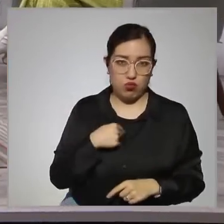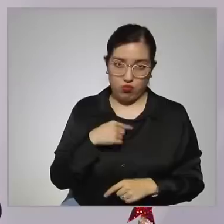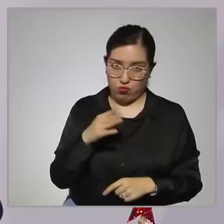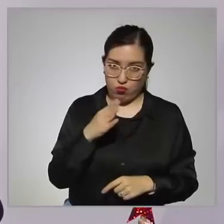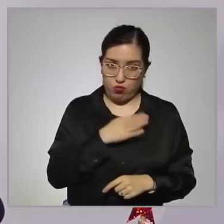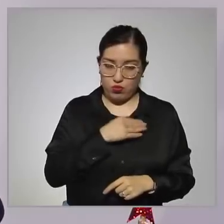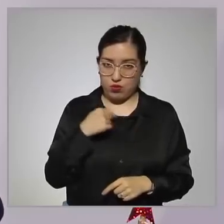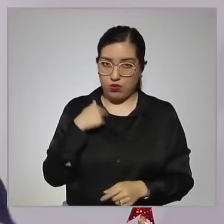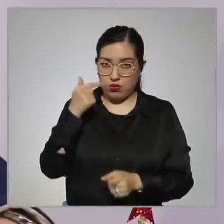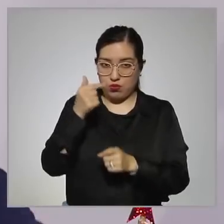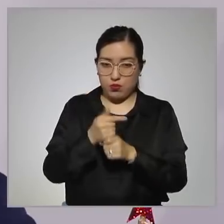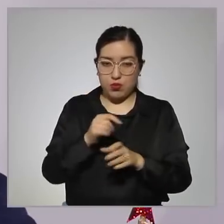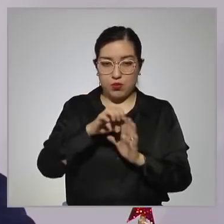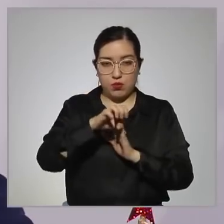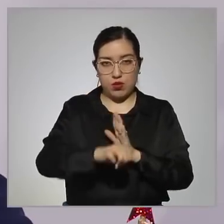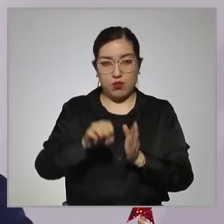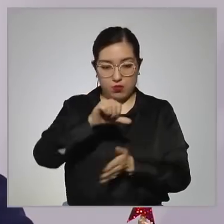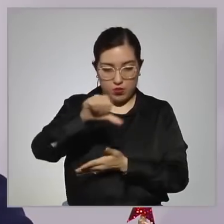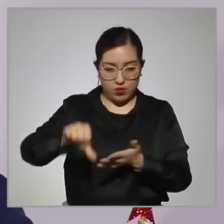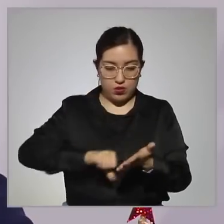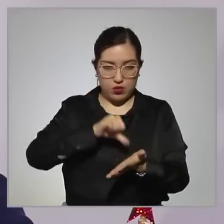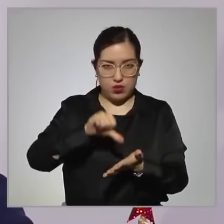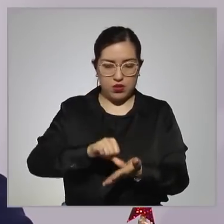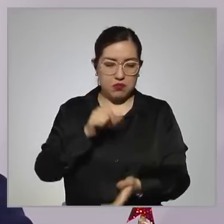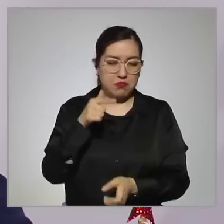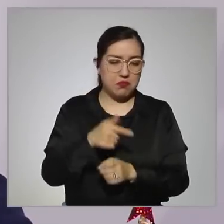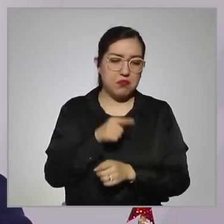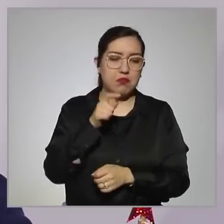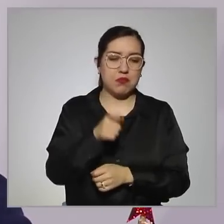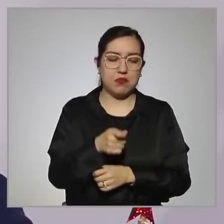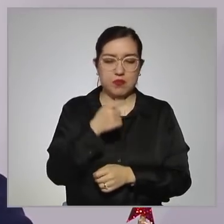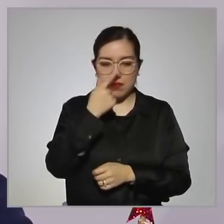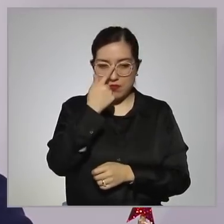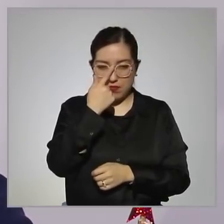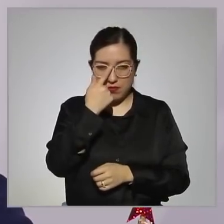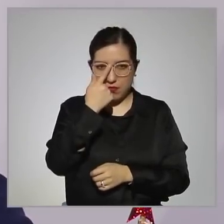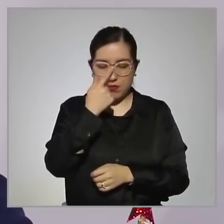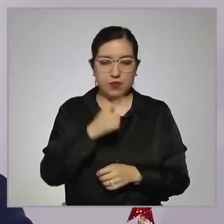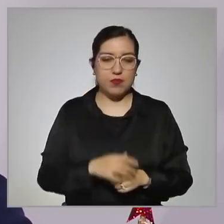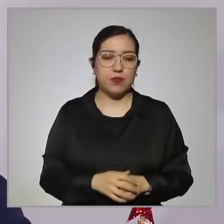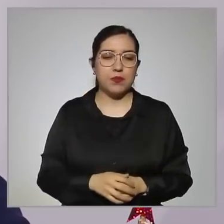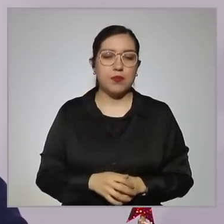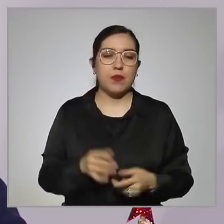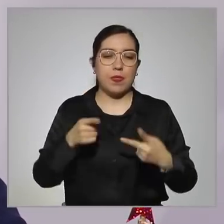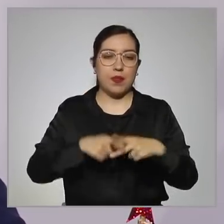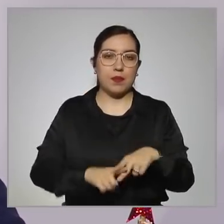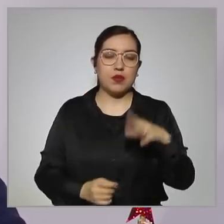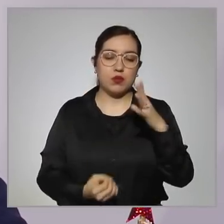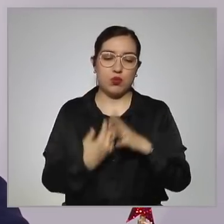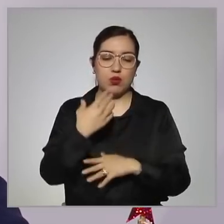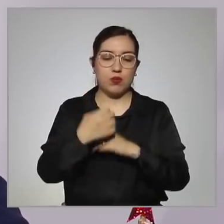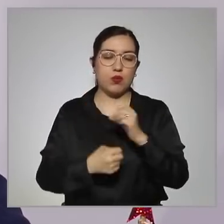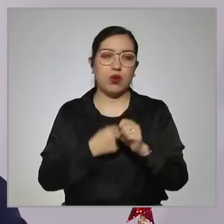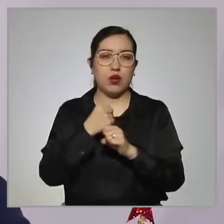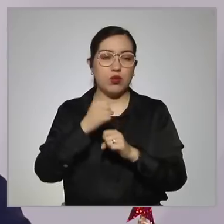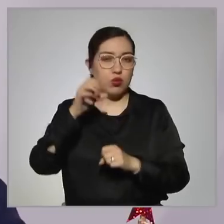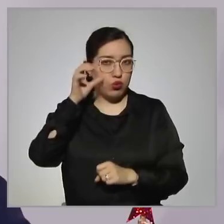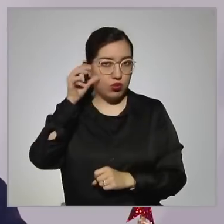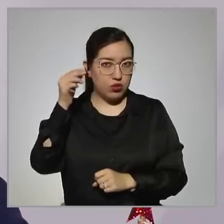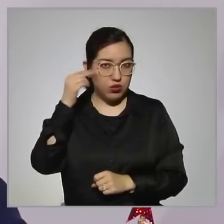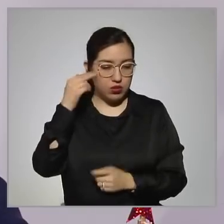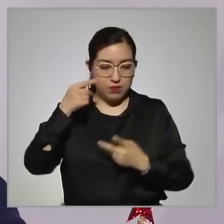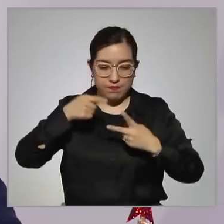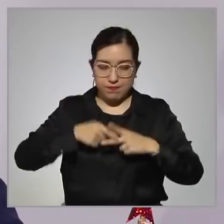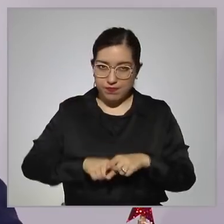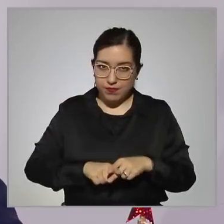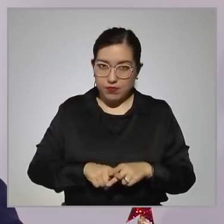y sobre todo en el centro histórico, es cuando se acerca el Año Nuevo chino. Claro. ¿Sí? Inmediatamente,